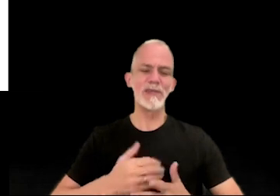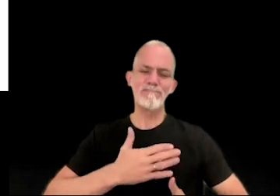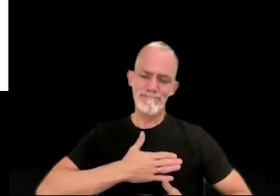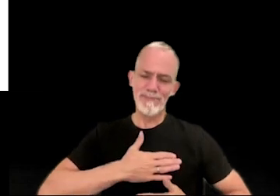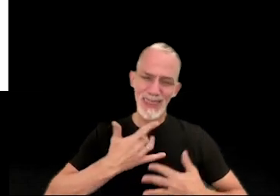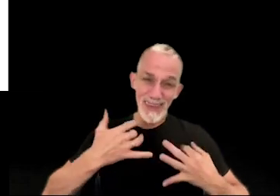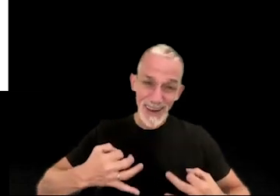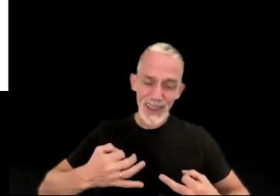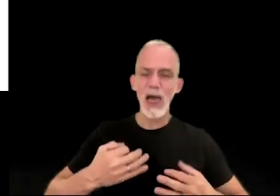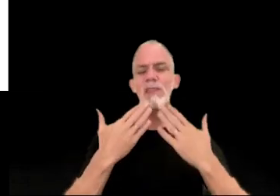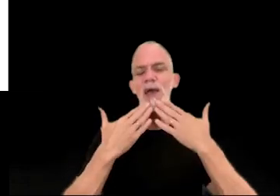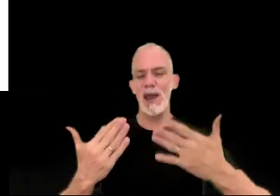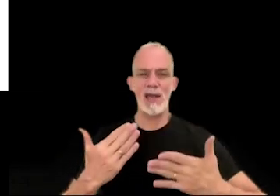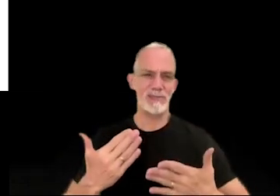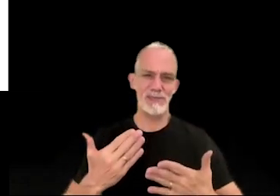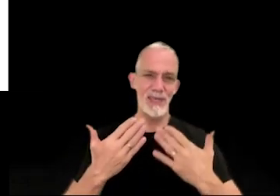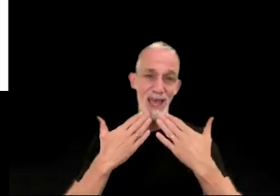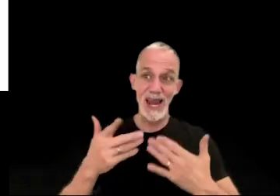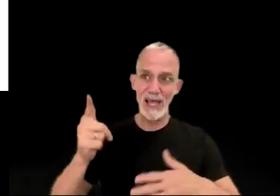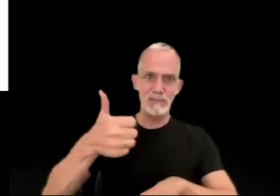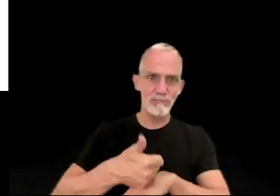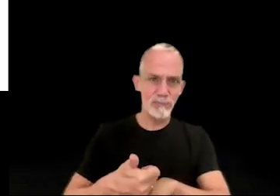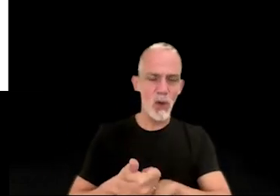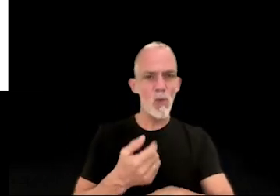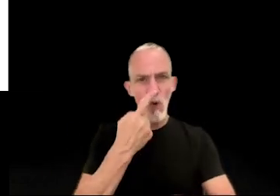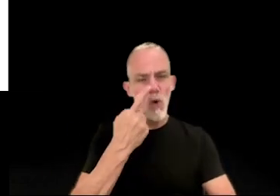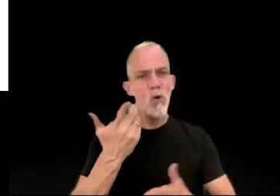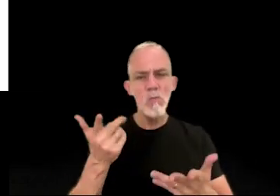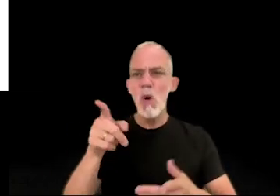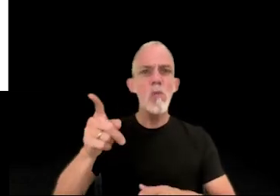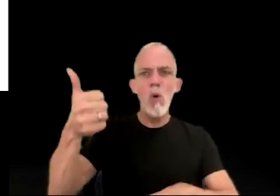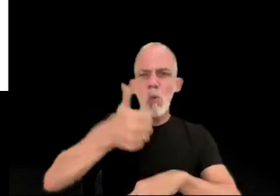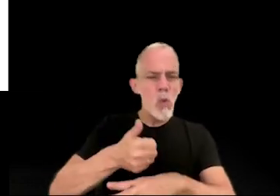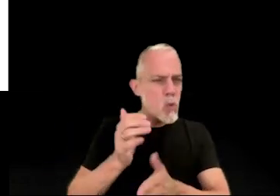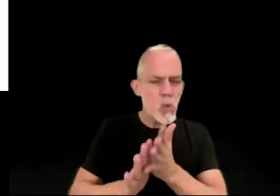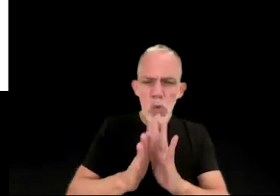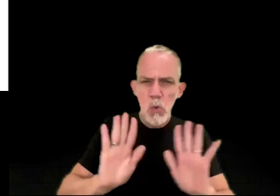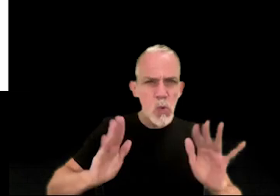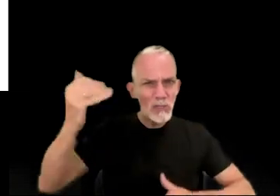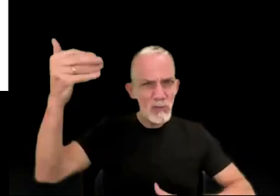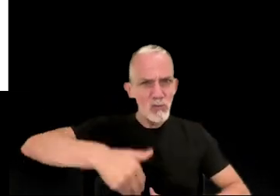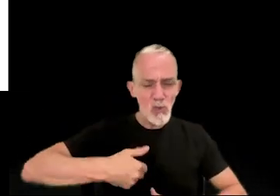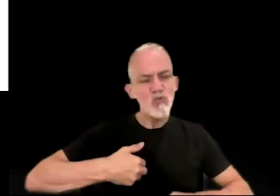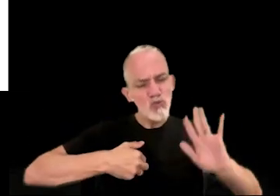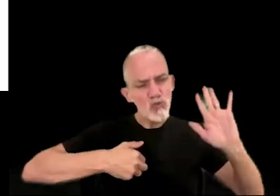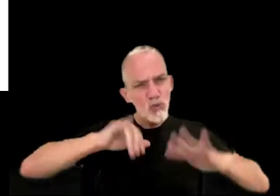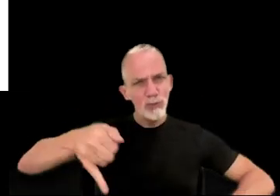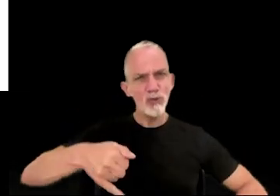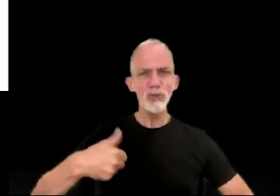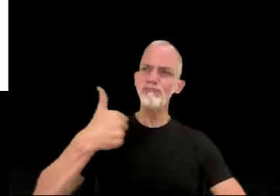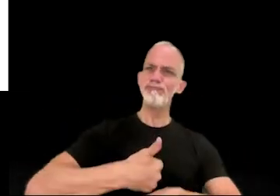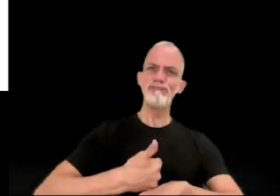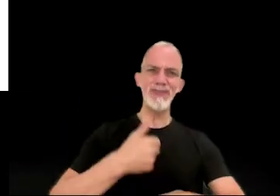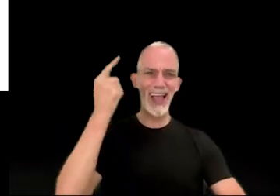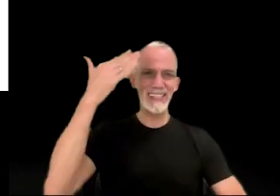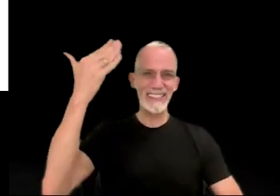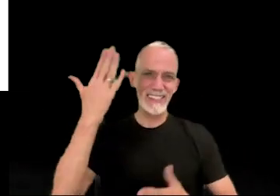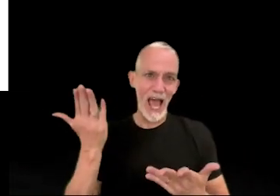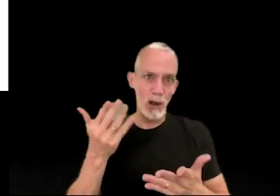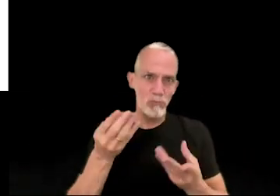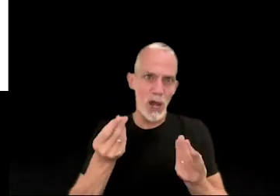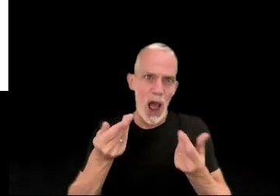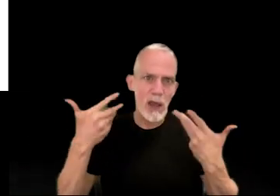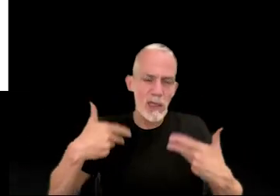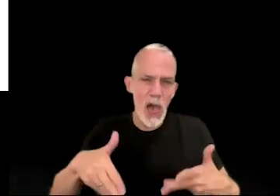te agradezco porque desinteresadamente accediste a darnos esta charla de esta calidad, ¿no? No